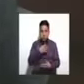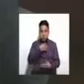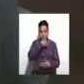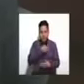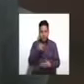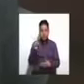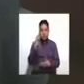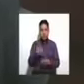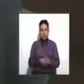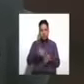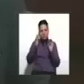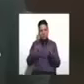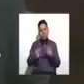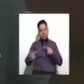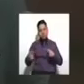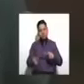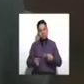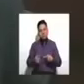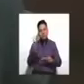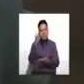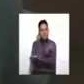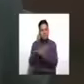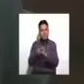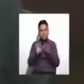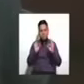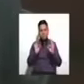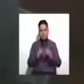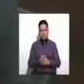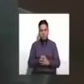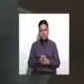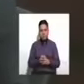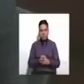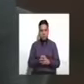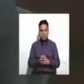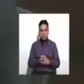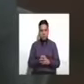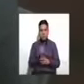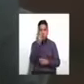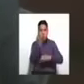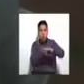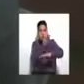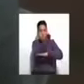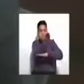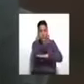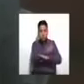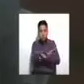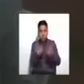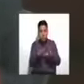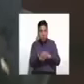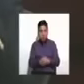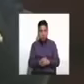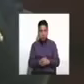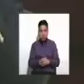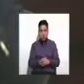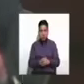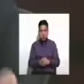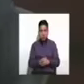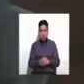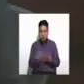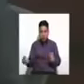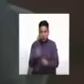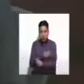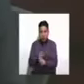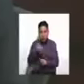dar un debate con transparencia y yo debo decirle que esa venta unilateral a un solo proponente, la forma en la que se hizo, entregando un